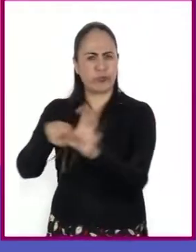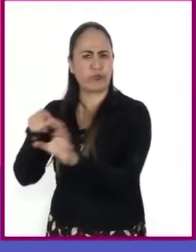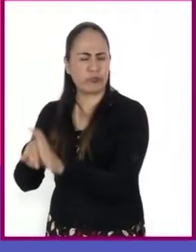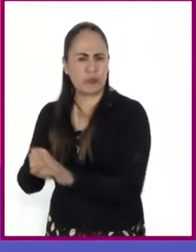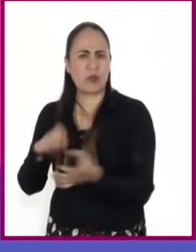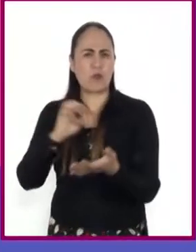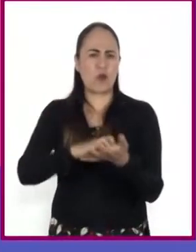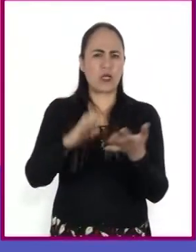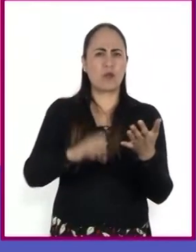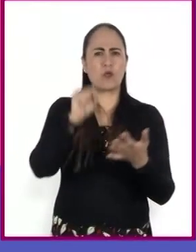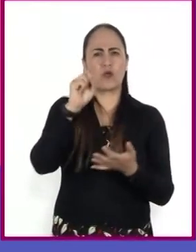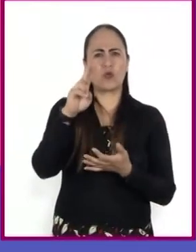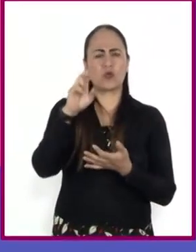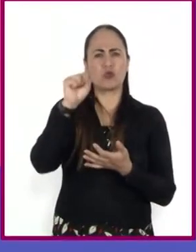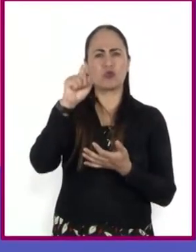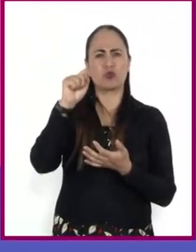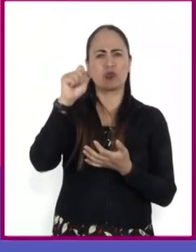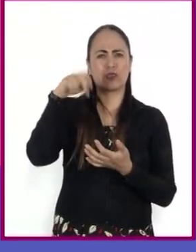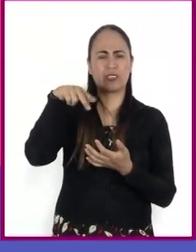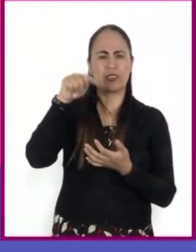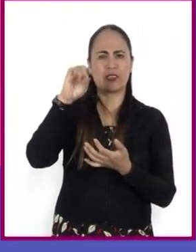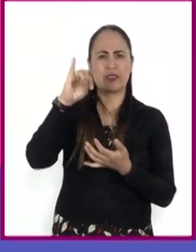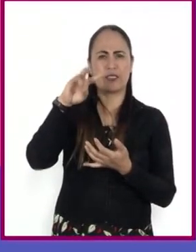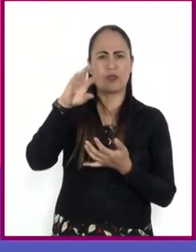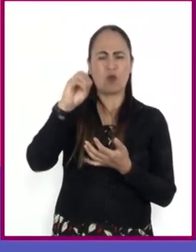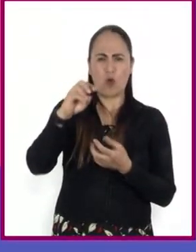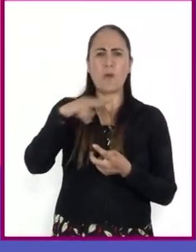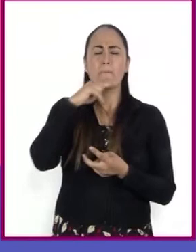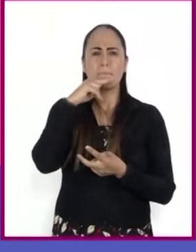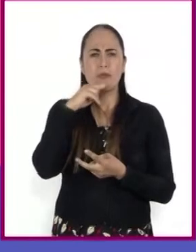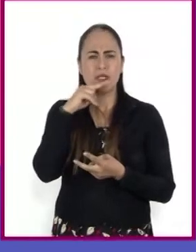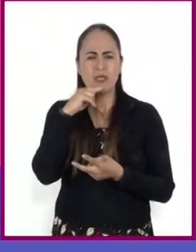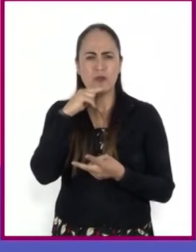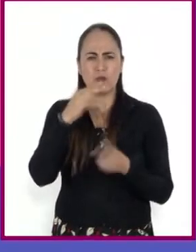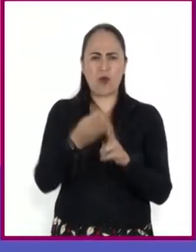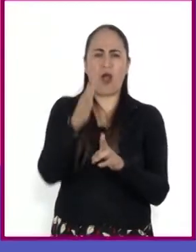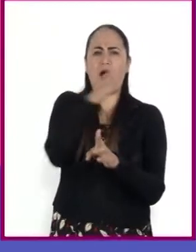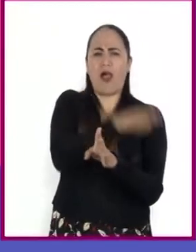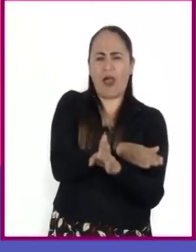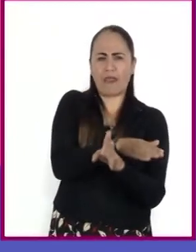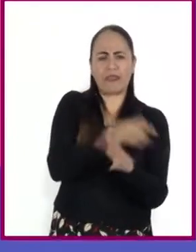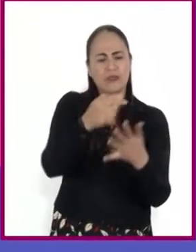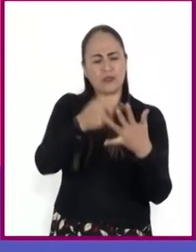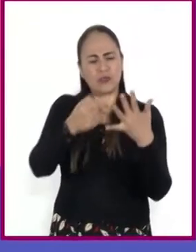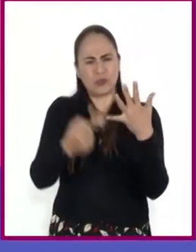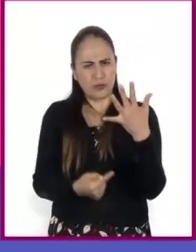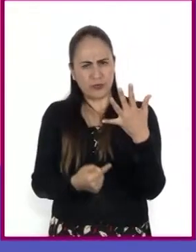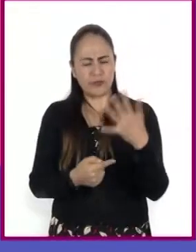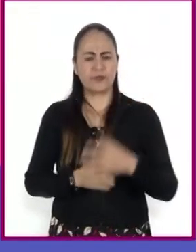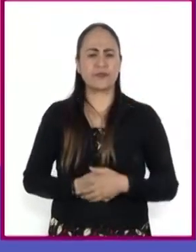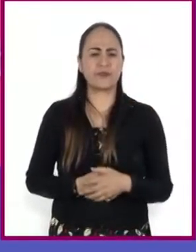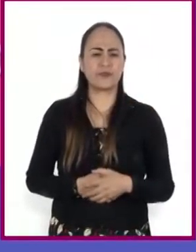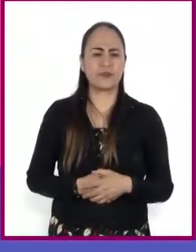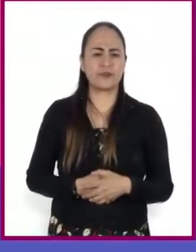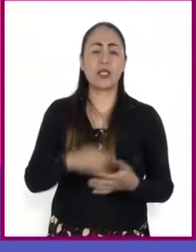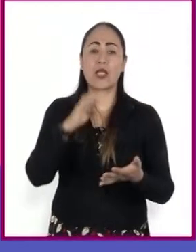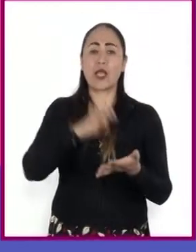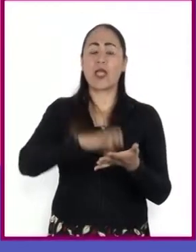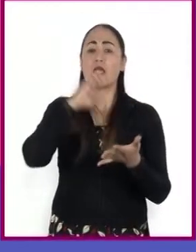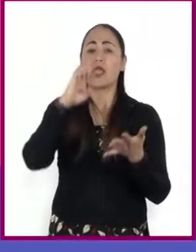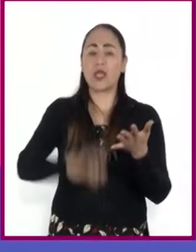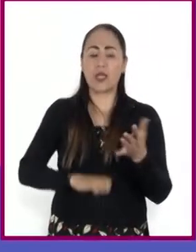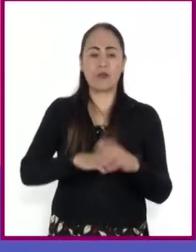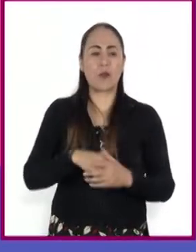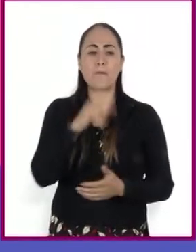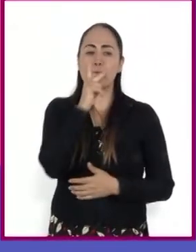ejemplo, si es sustantivo, adjetivo, verbo, adverbio etc. Por ejemplo,